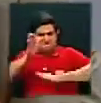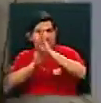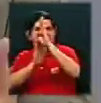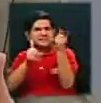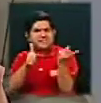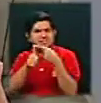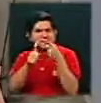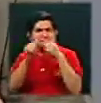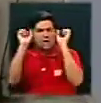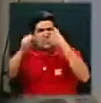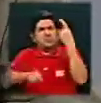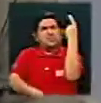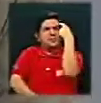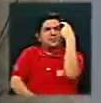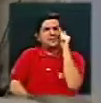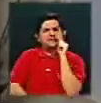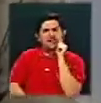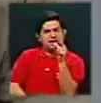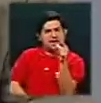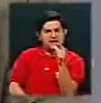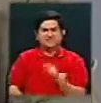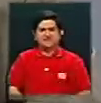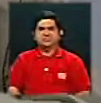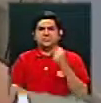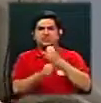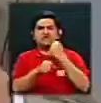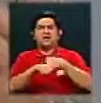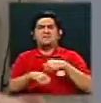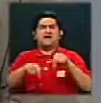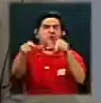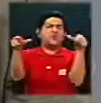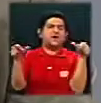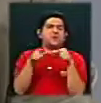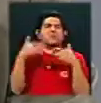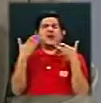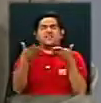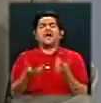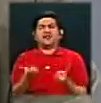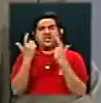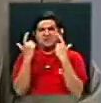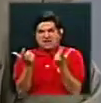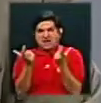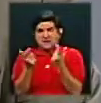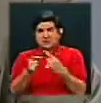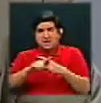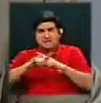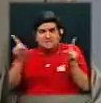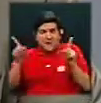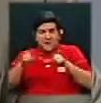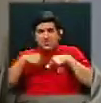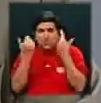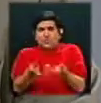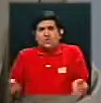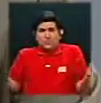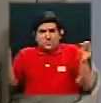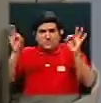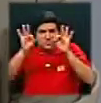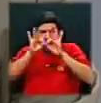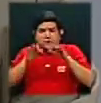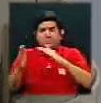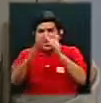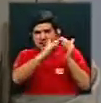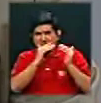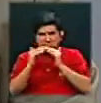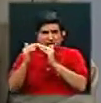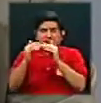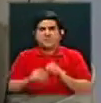principio se pudo haber pensado que eso iba a generar empleo local, riqueza y demás, ¿por qué es que hay sectores importantes de la